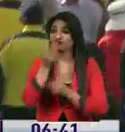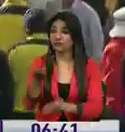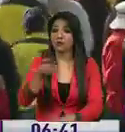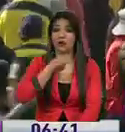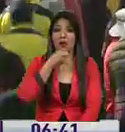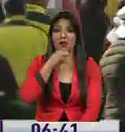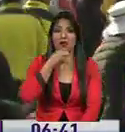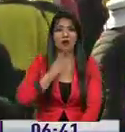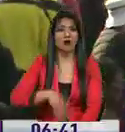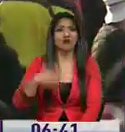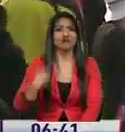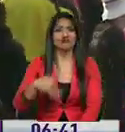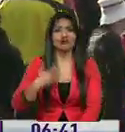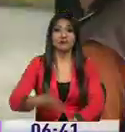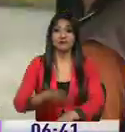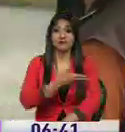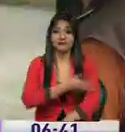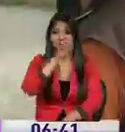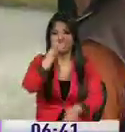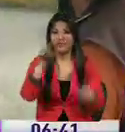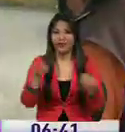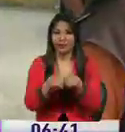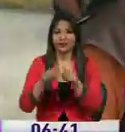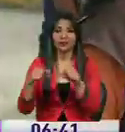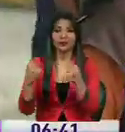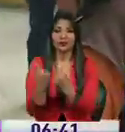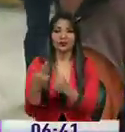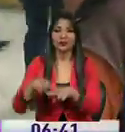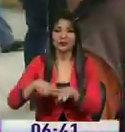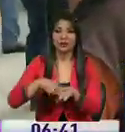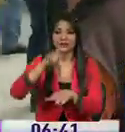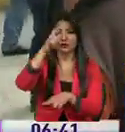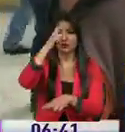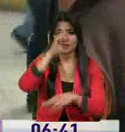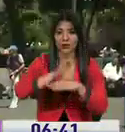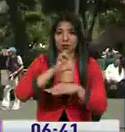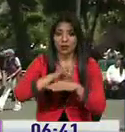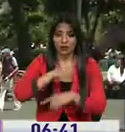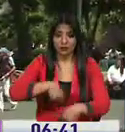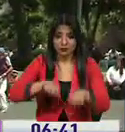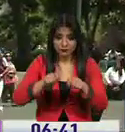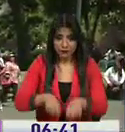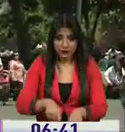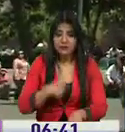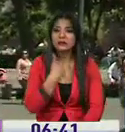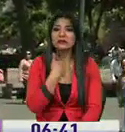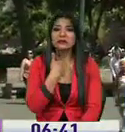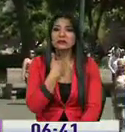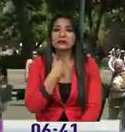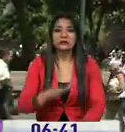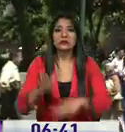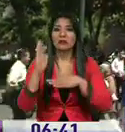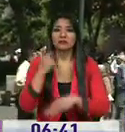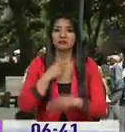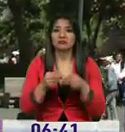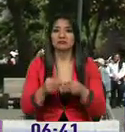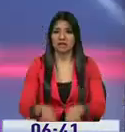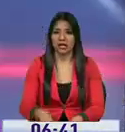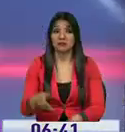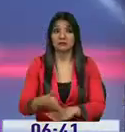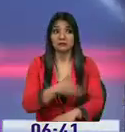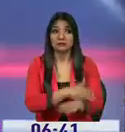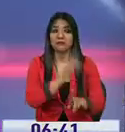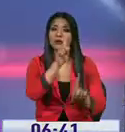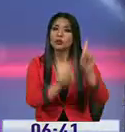prácticamente nulitaron uno de los acuerdos suscritos entre el gremio de taxis y el gobierno nacional, pues entre los compromisos constaba en consultar